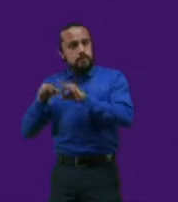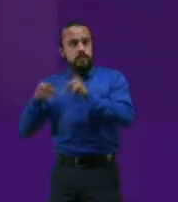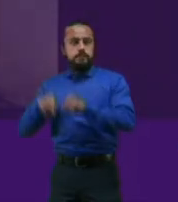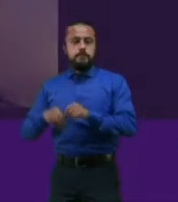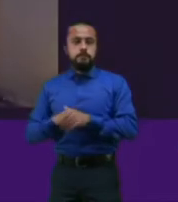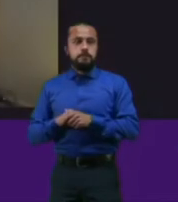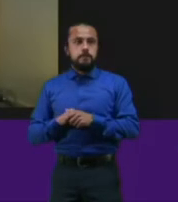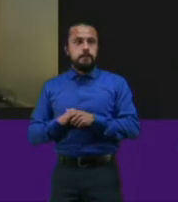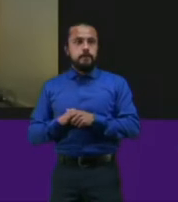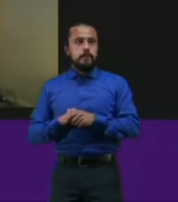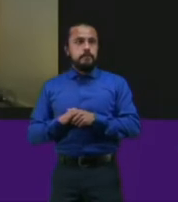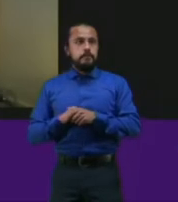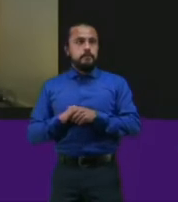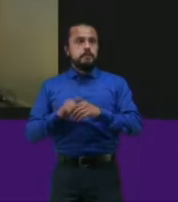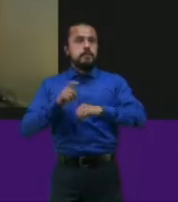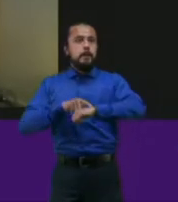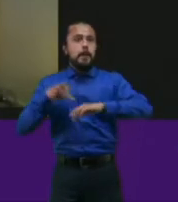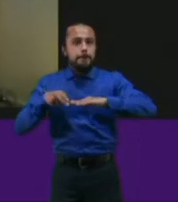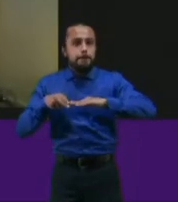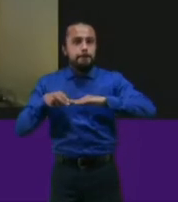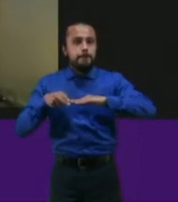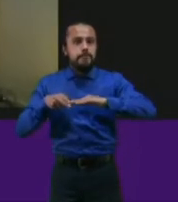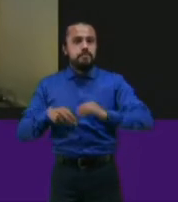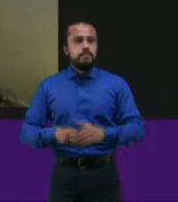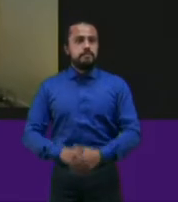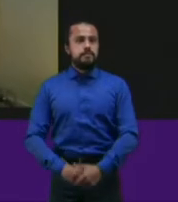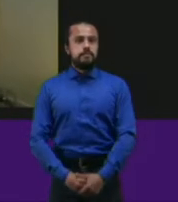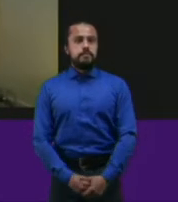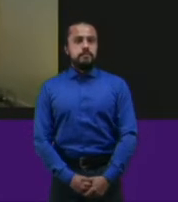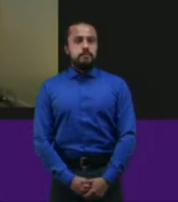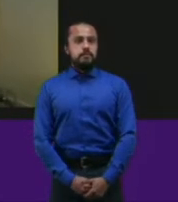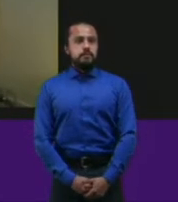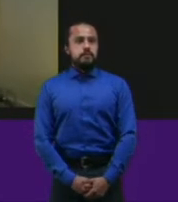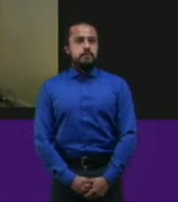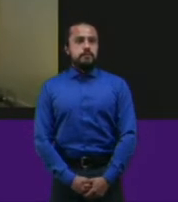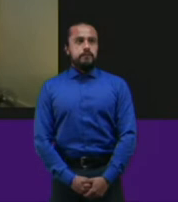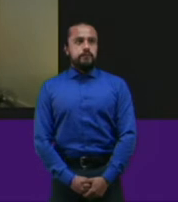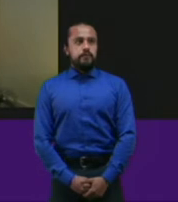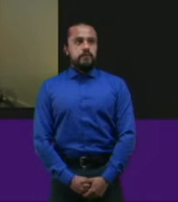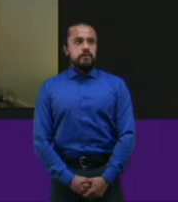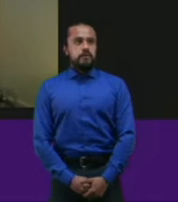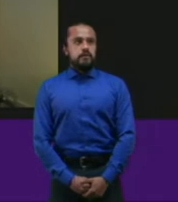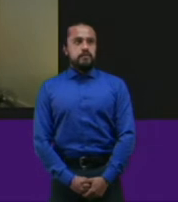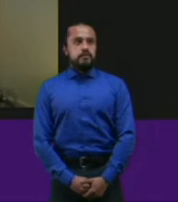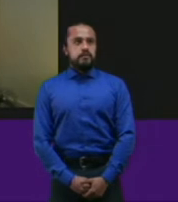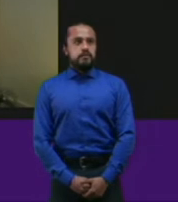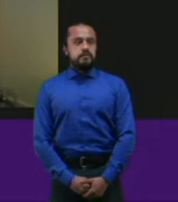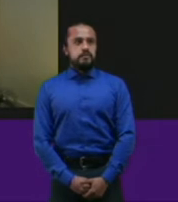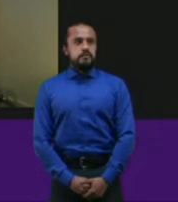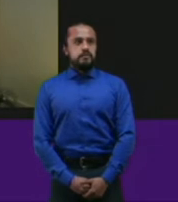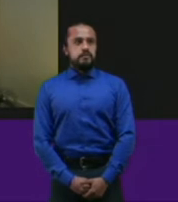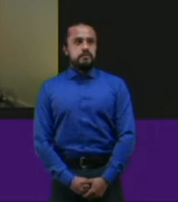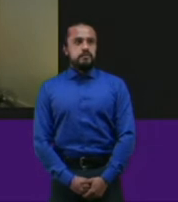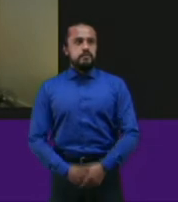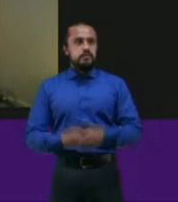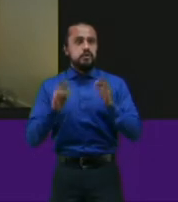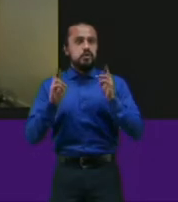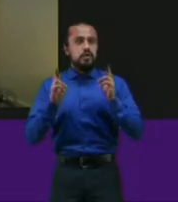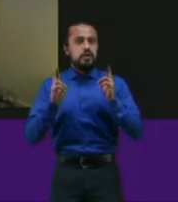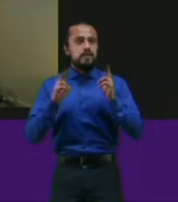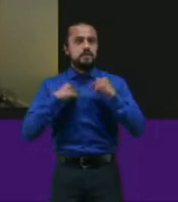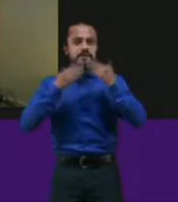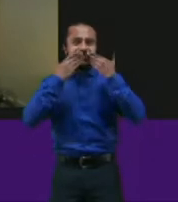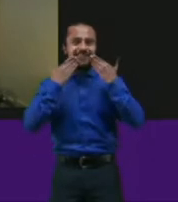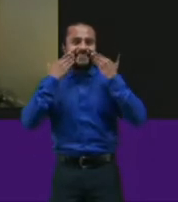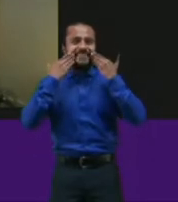Alejo. Apérrese a su visión y a su. Bueno, ojalá me hubieran visto, porque no hago sino sonreír cuando